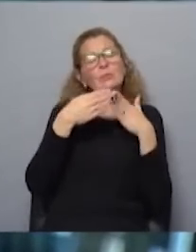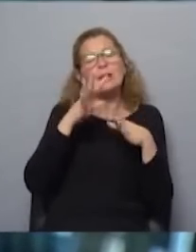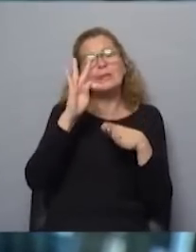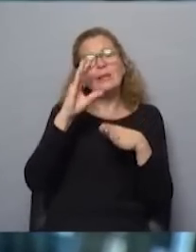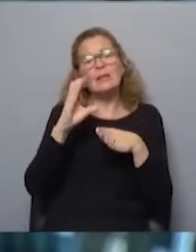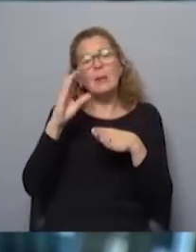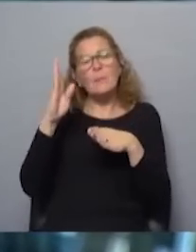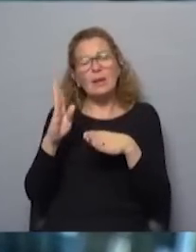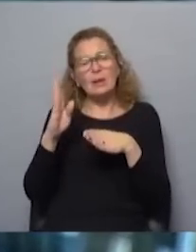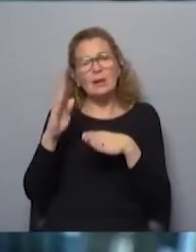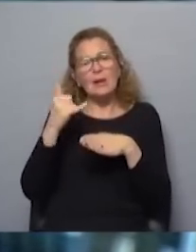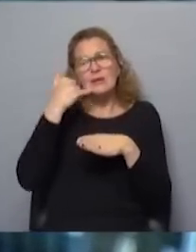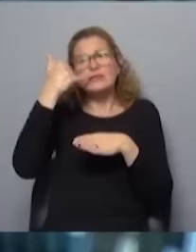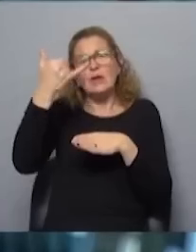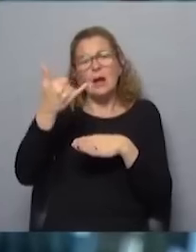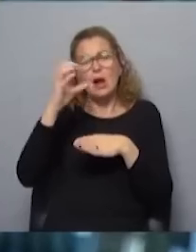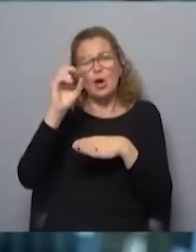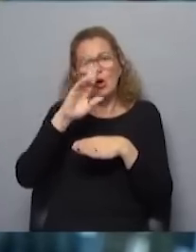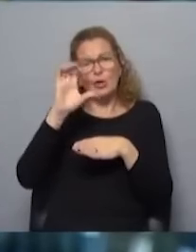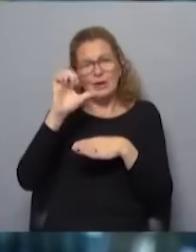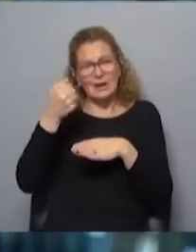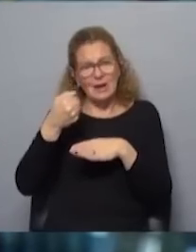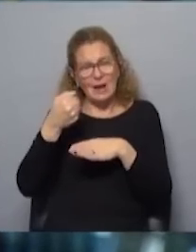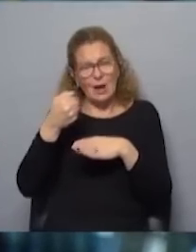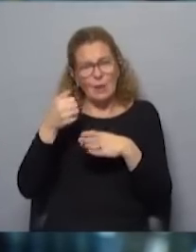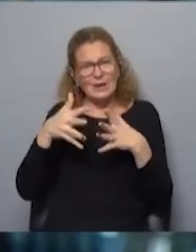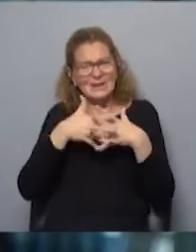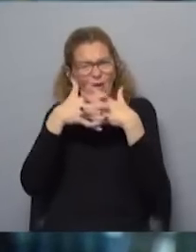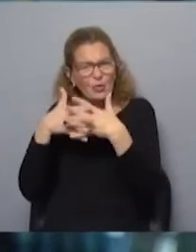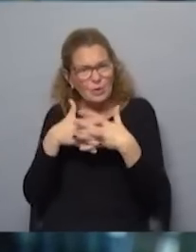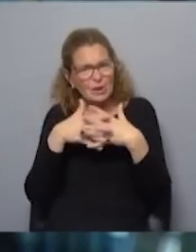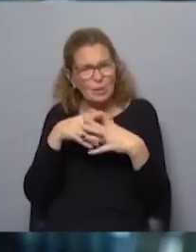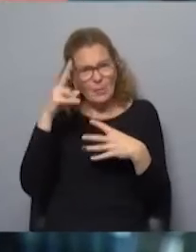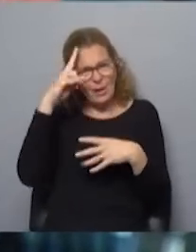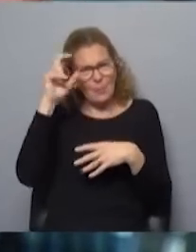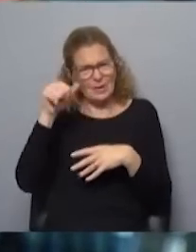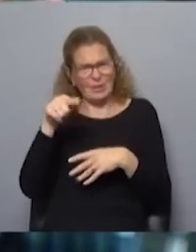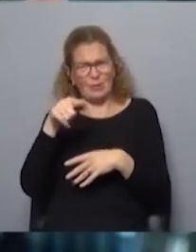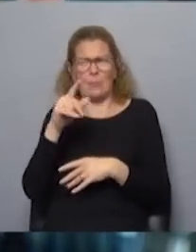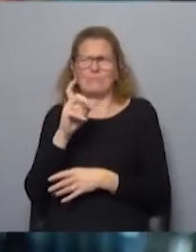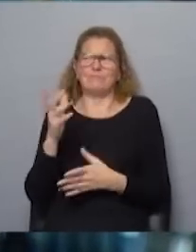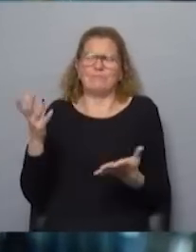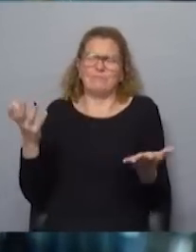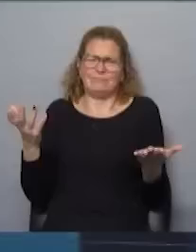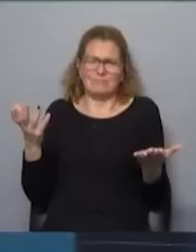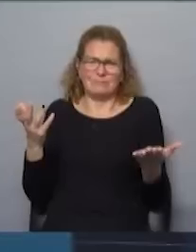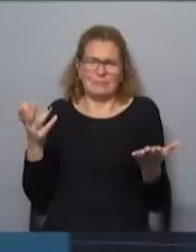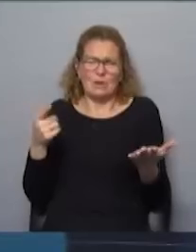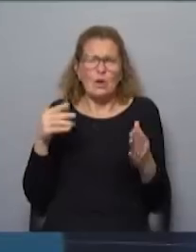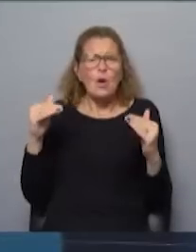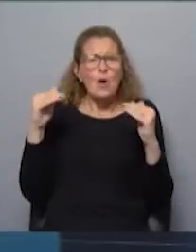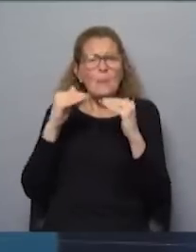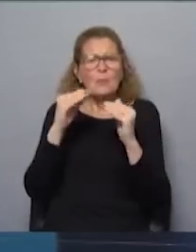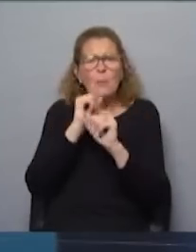capaz que hay que llamar al señor correa que tal san francisco o en los ángeles para que dé la opinión y eso es un absurdo decir lo mismo